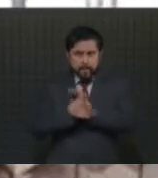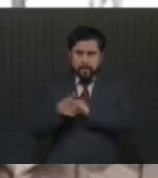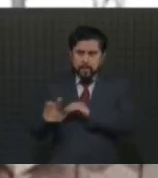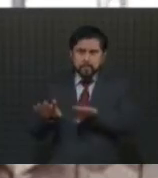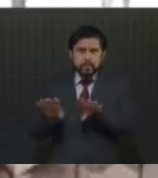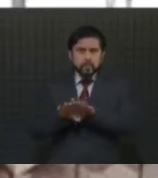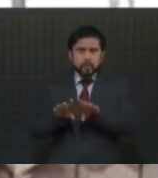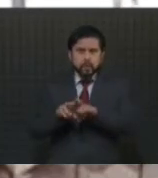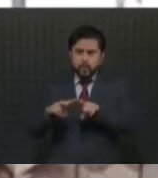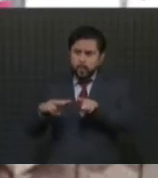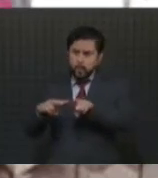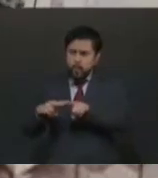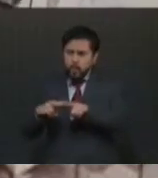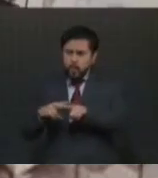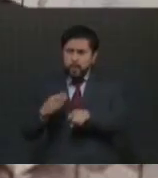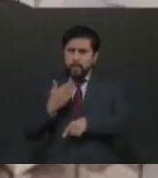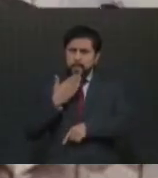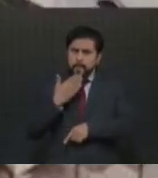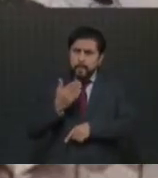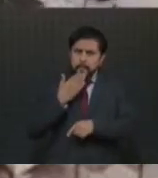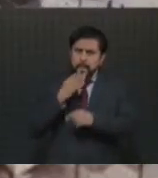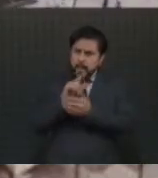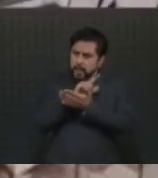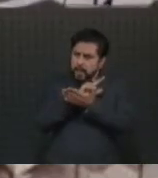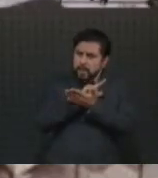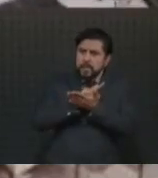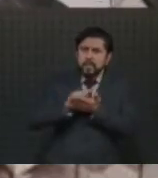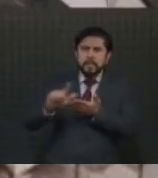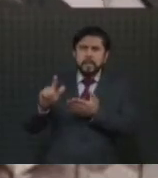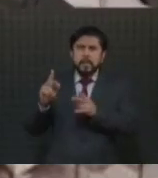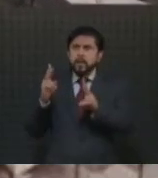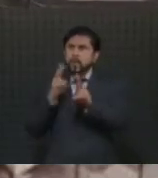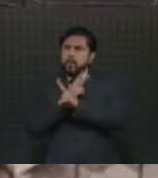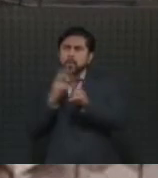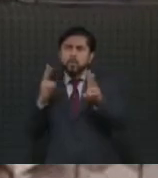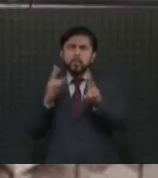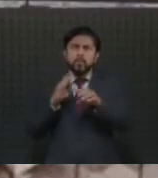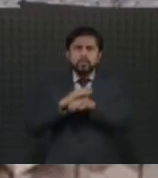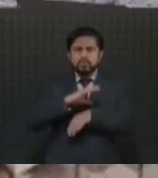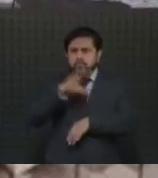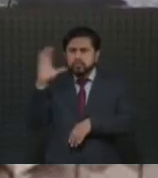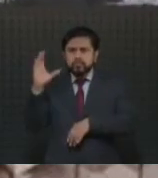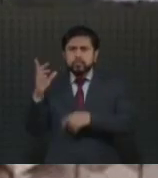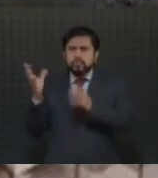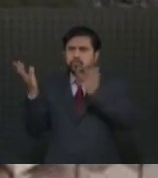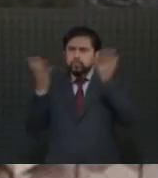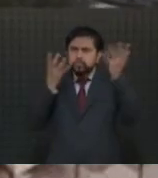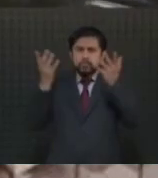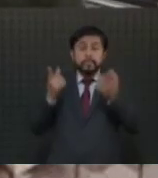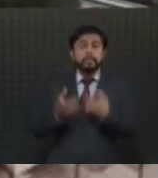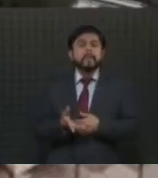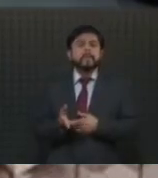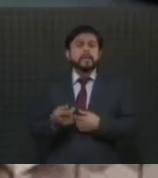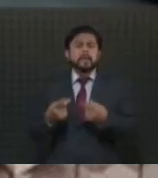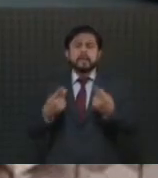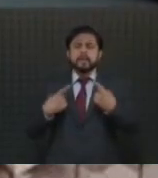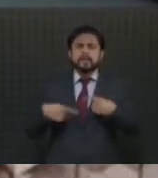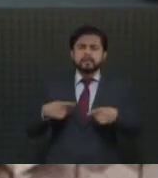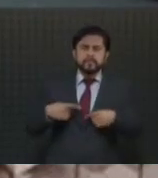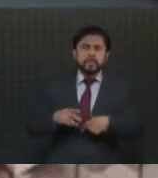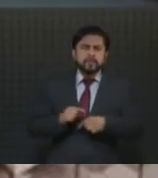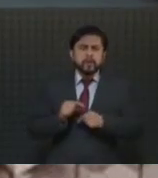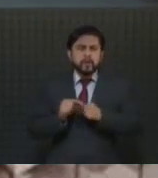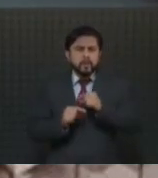mejorar el entorno y la calidad de vida de las personas en un ambiente